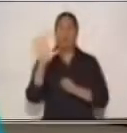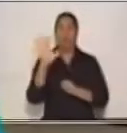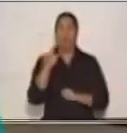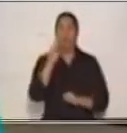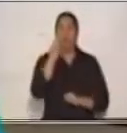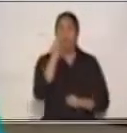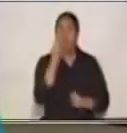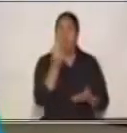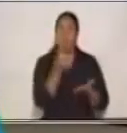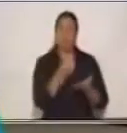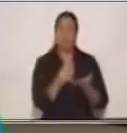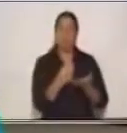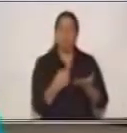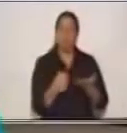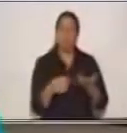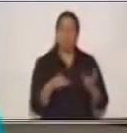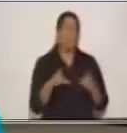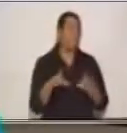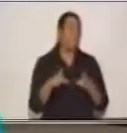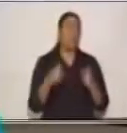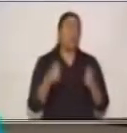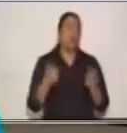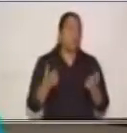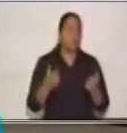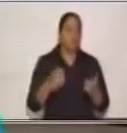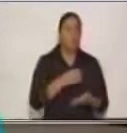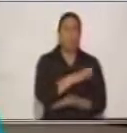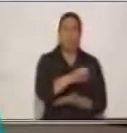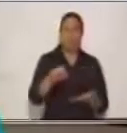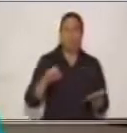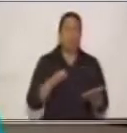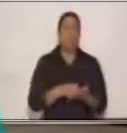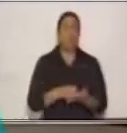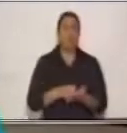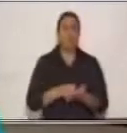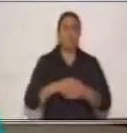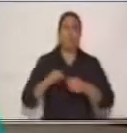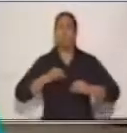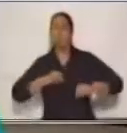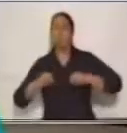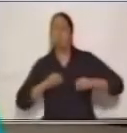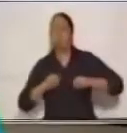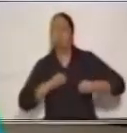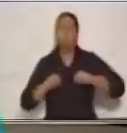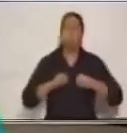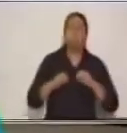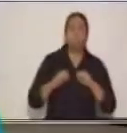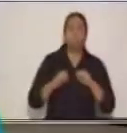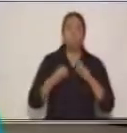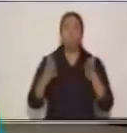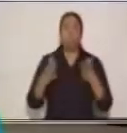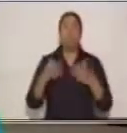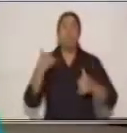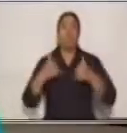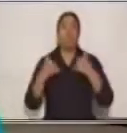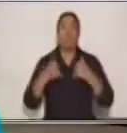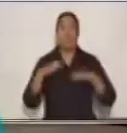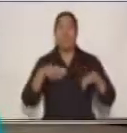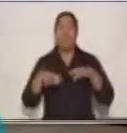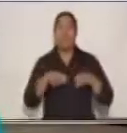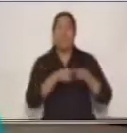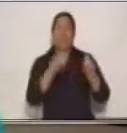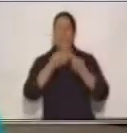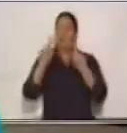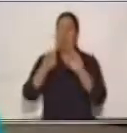escribir cómo el Estado promueve la recreación personal, la recreación